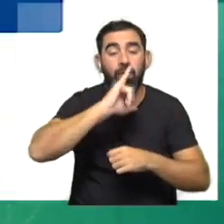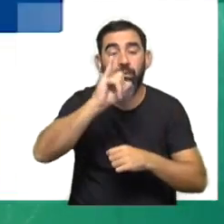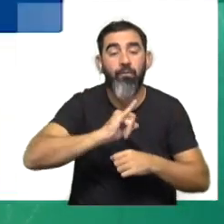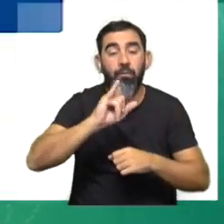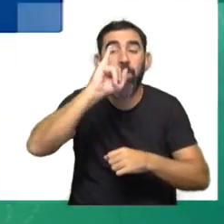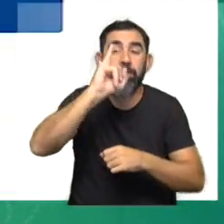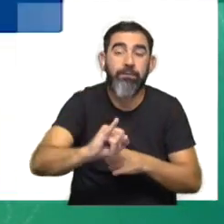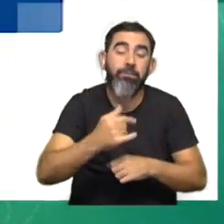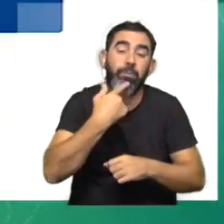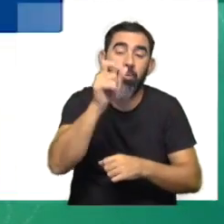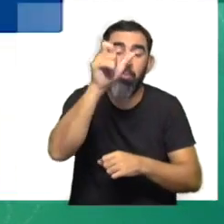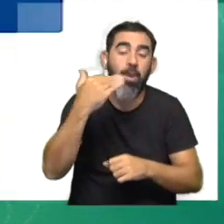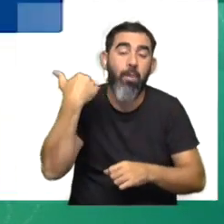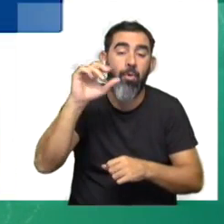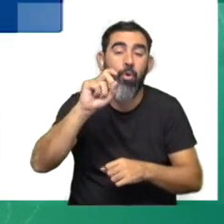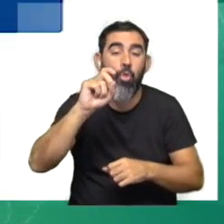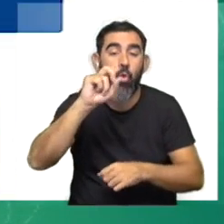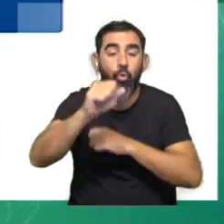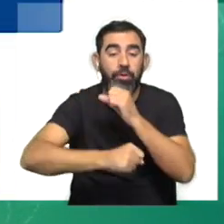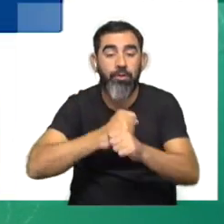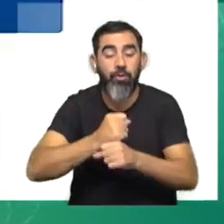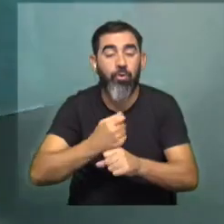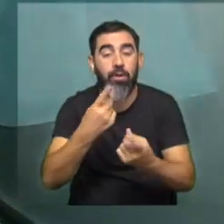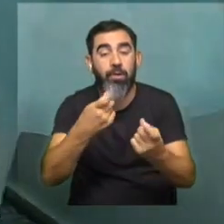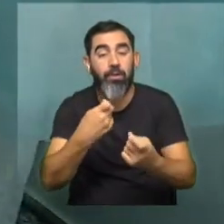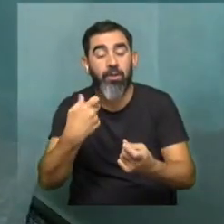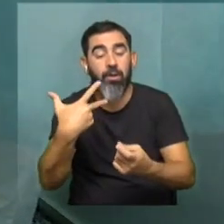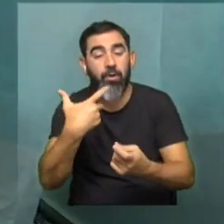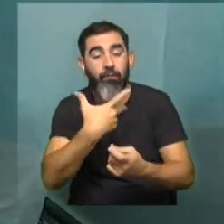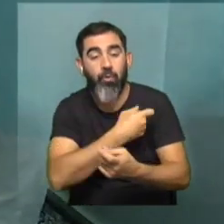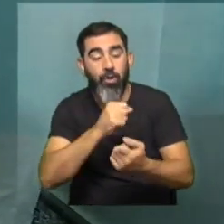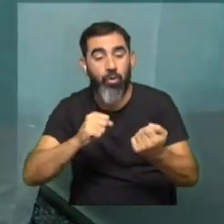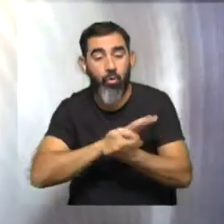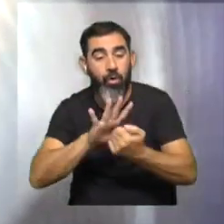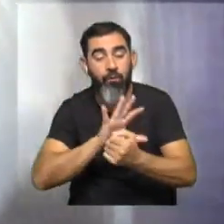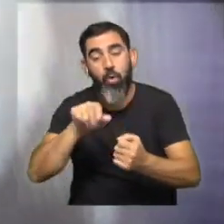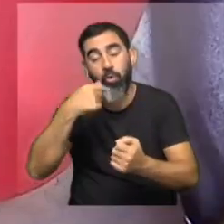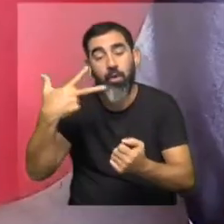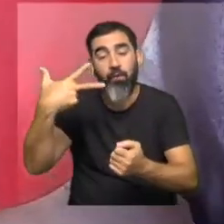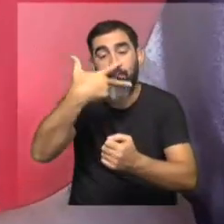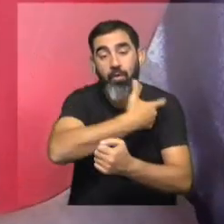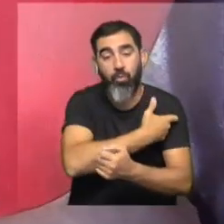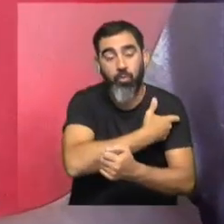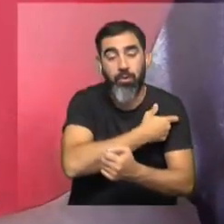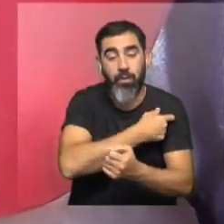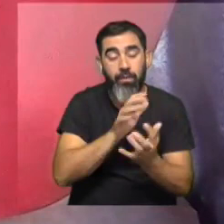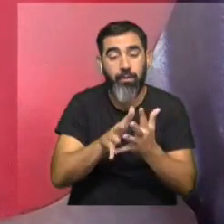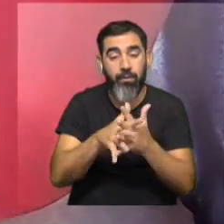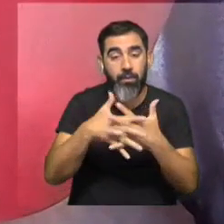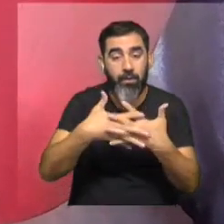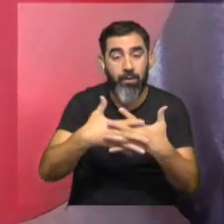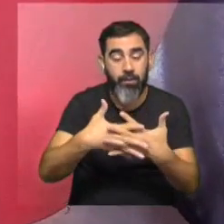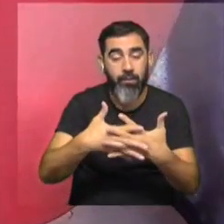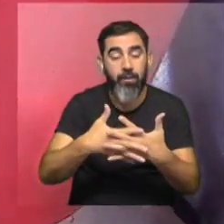eventual caso de que personas mayores de 12 años requieran vacunación contra COVID-19 u otras vacunas del certificado esquema de